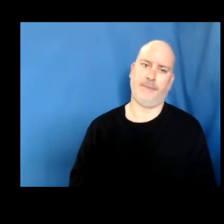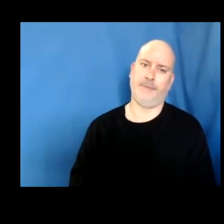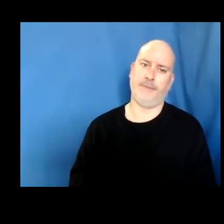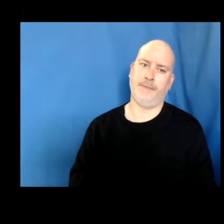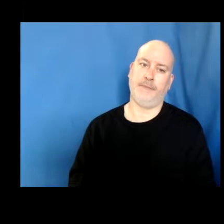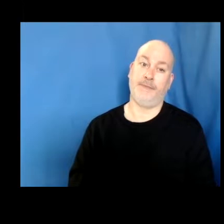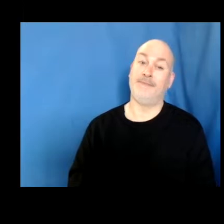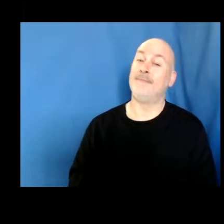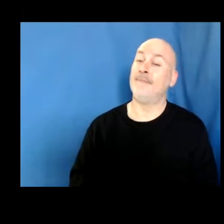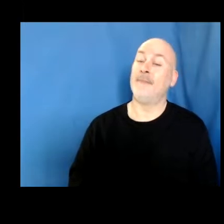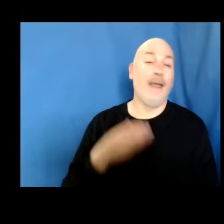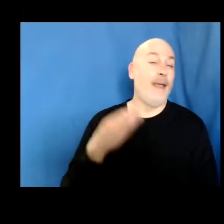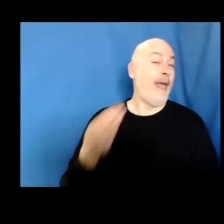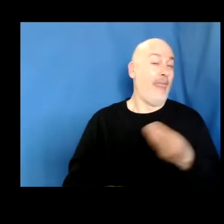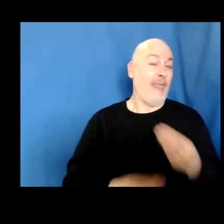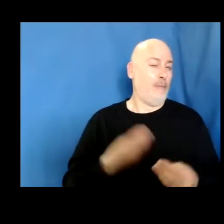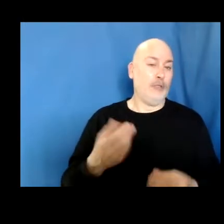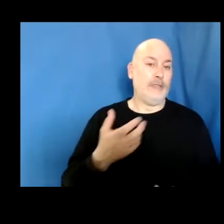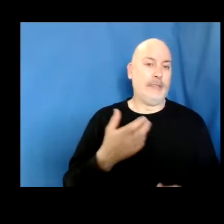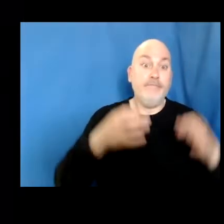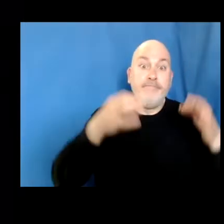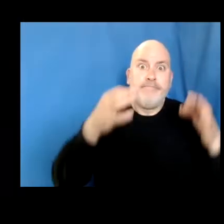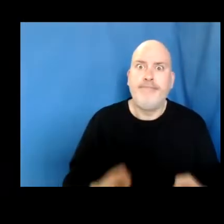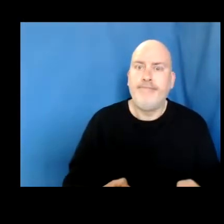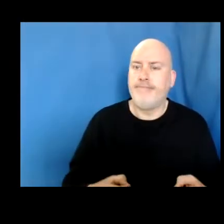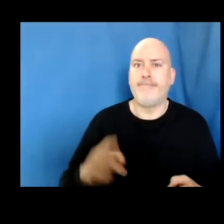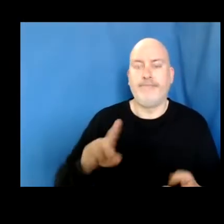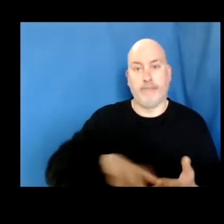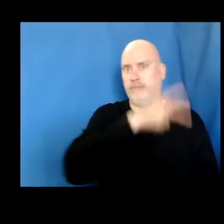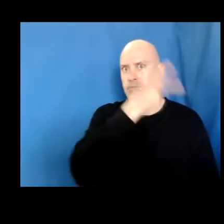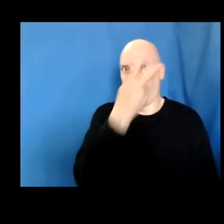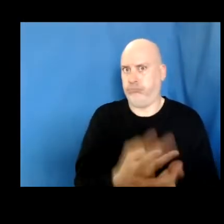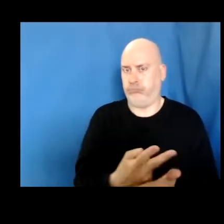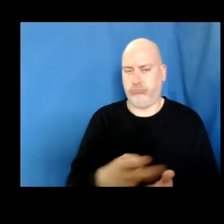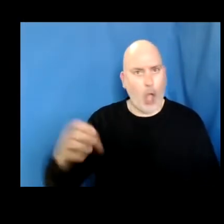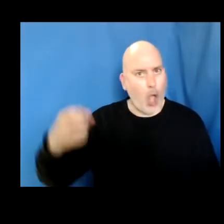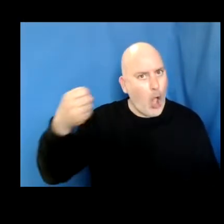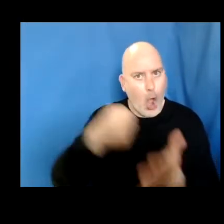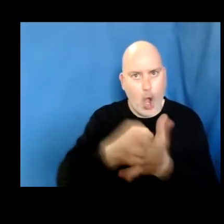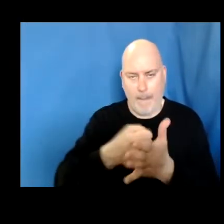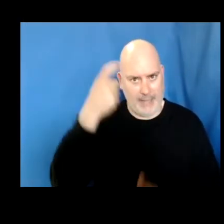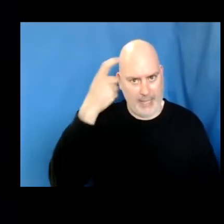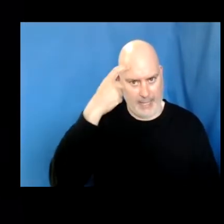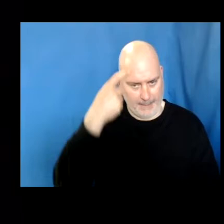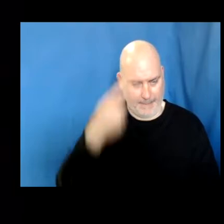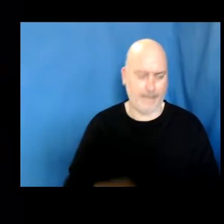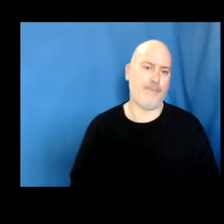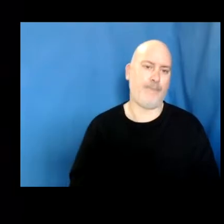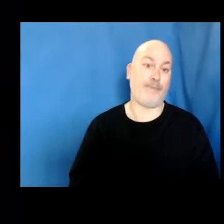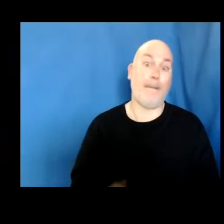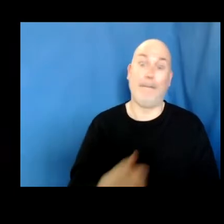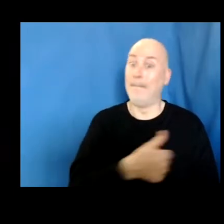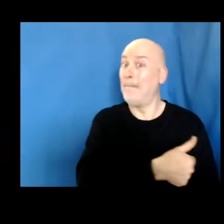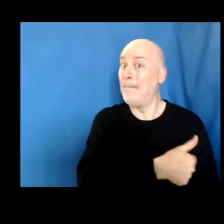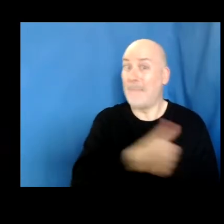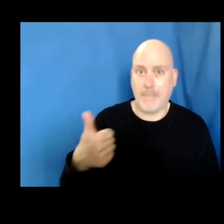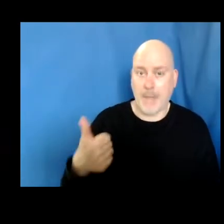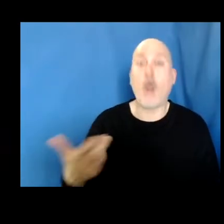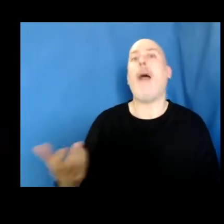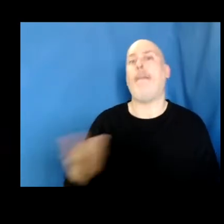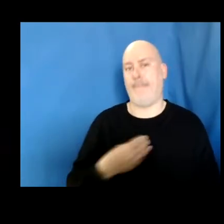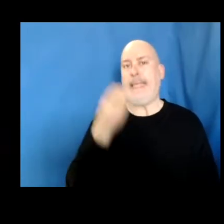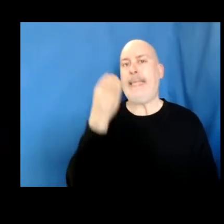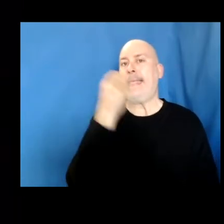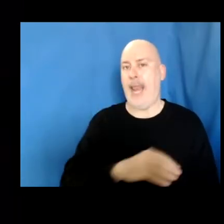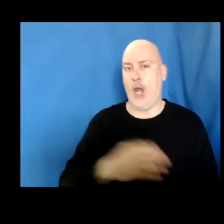¿Qué tenemos que hacer en el primer momento que el niño tiene un golpe en la cabeza? Lo primero que podemos hacer es aplicar